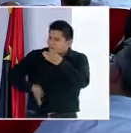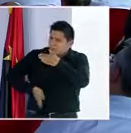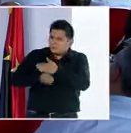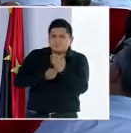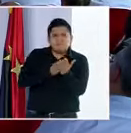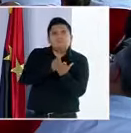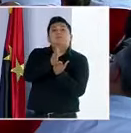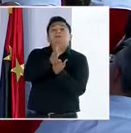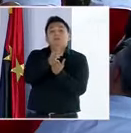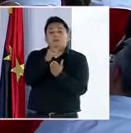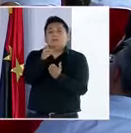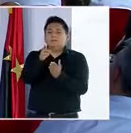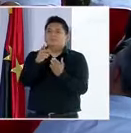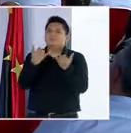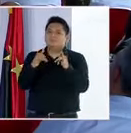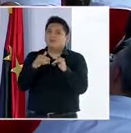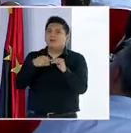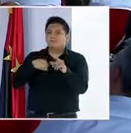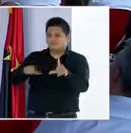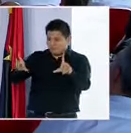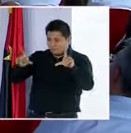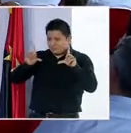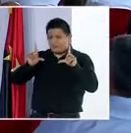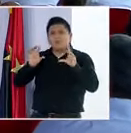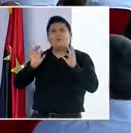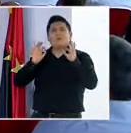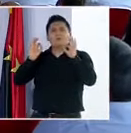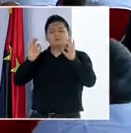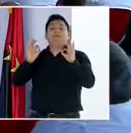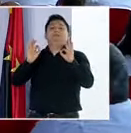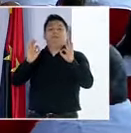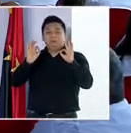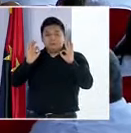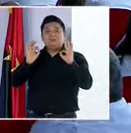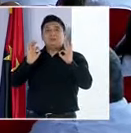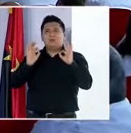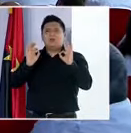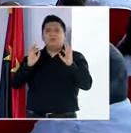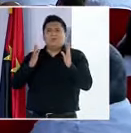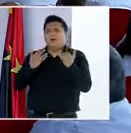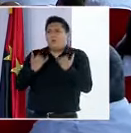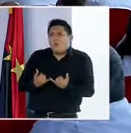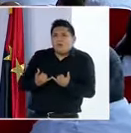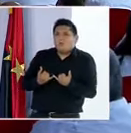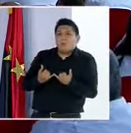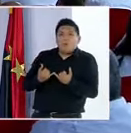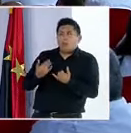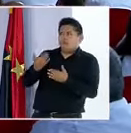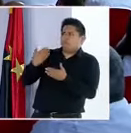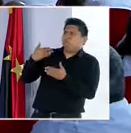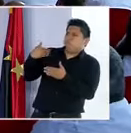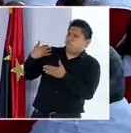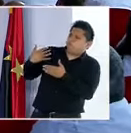que permiten haber obtenido este gran esfuerzo, que no es de ahora, es un